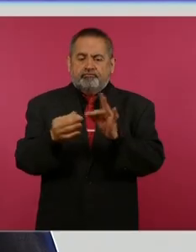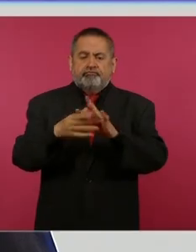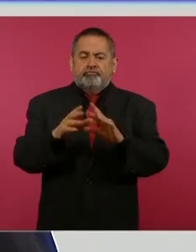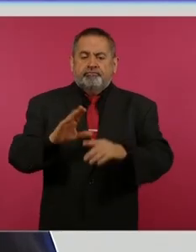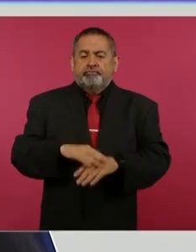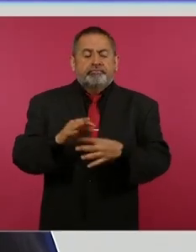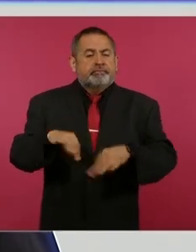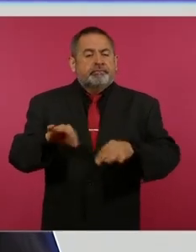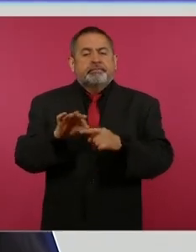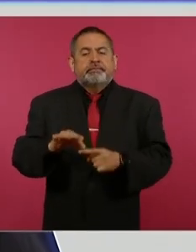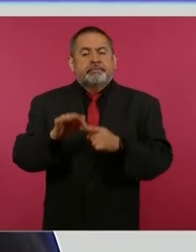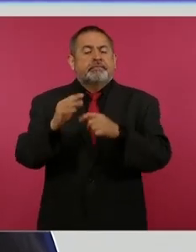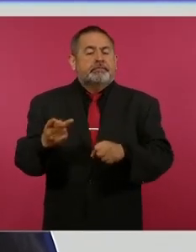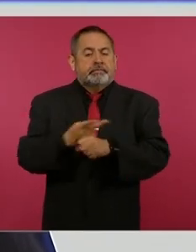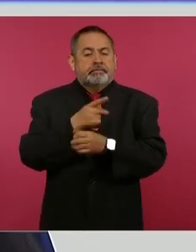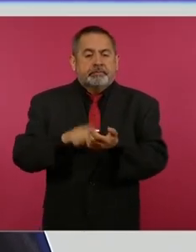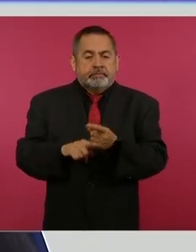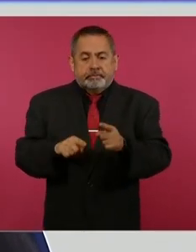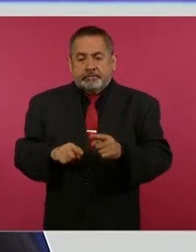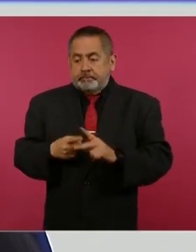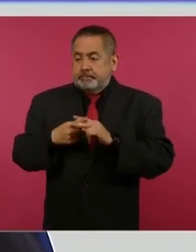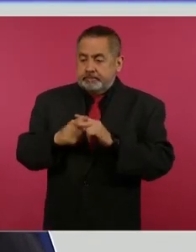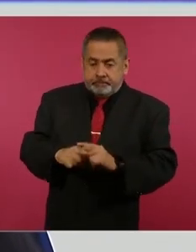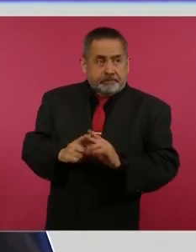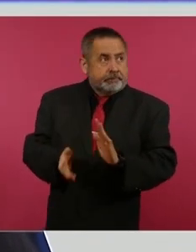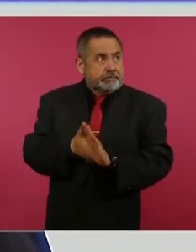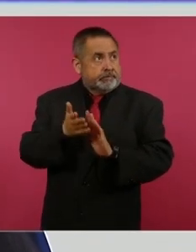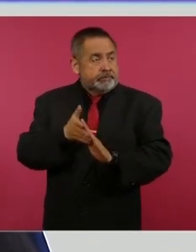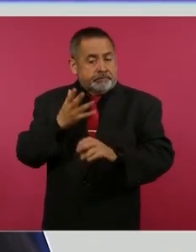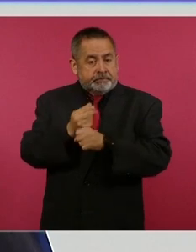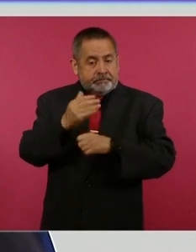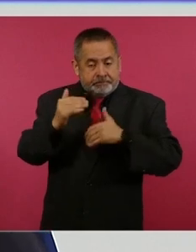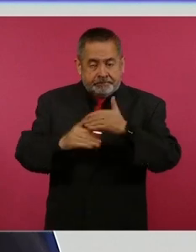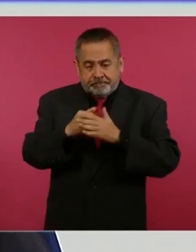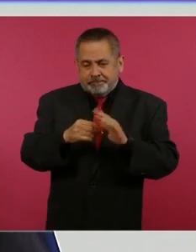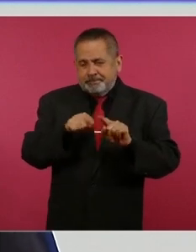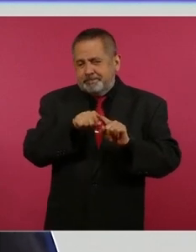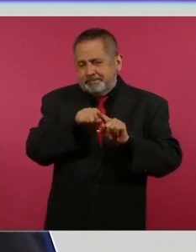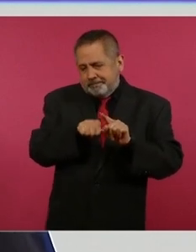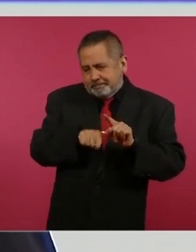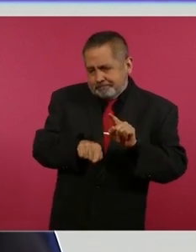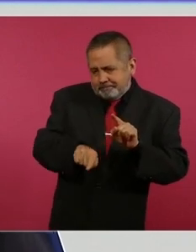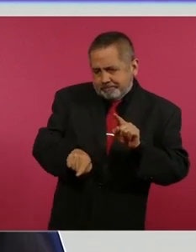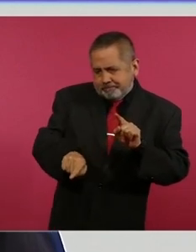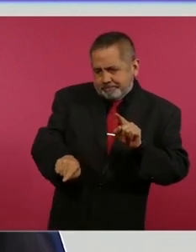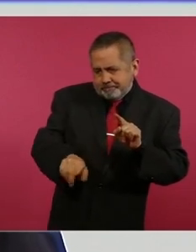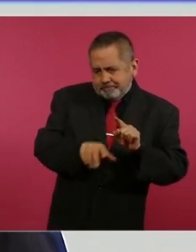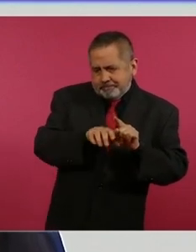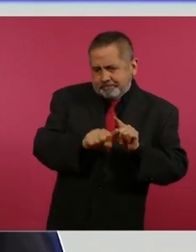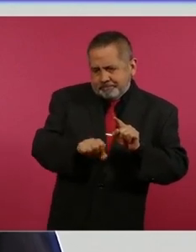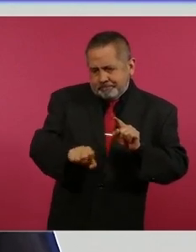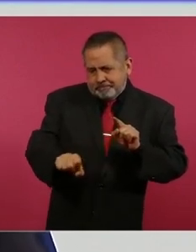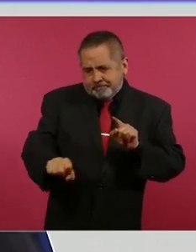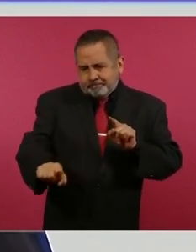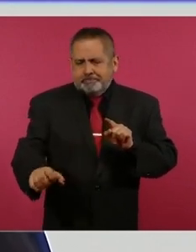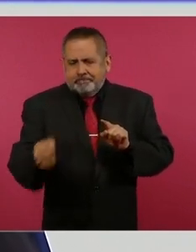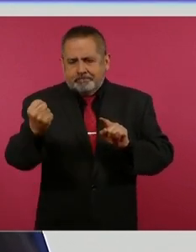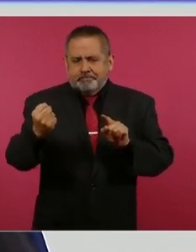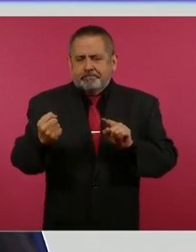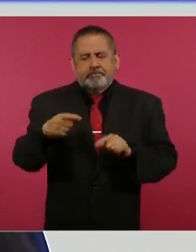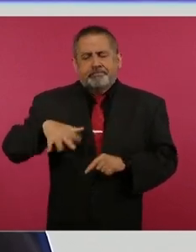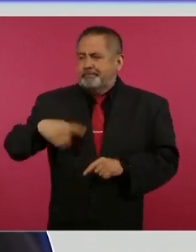resaltar es cuando inicia la construcción de este tajo, que, como ya se mencionó, por instrucciones